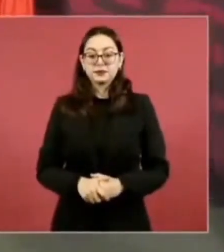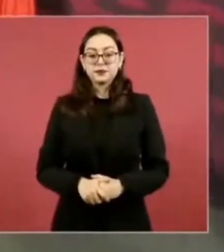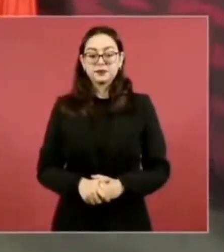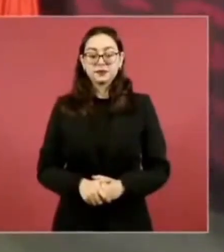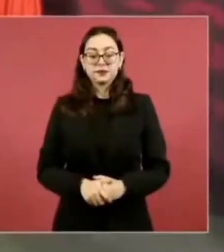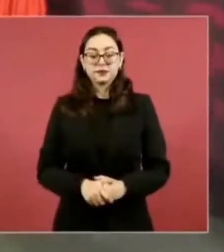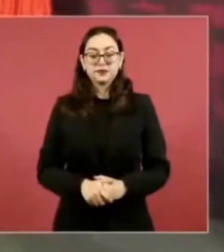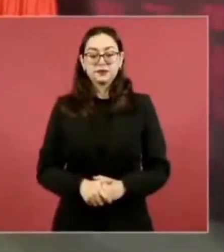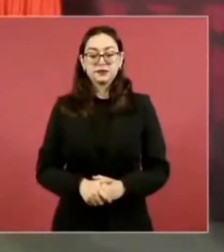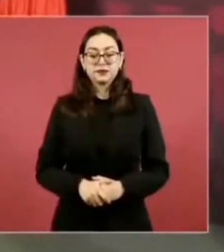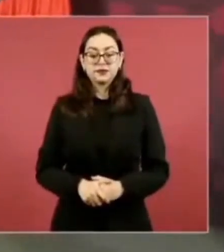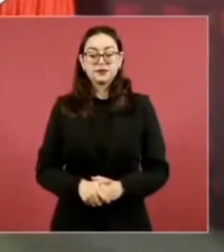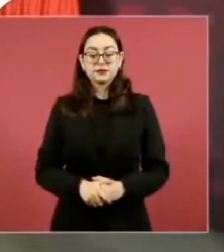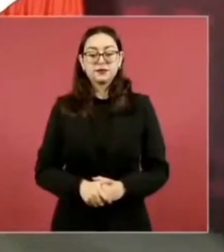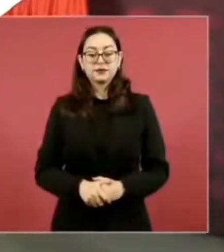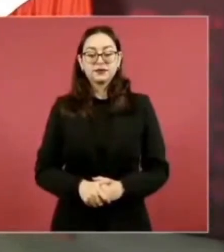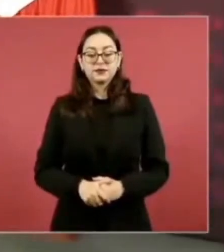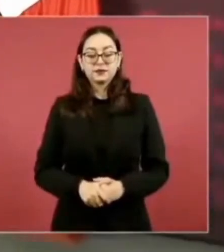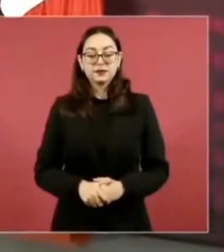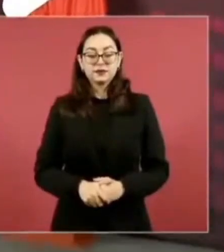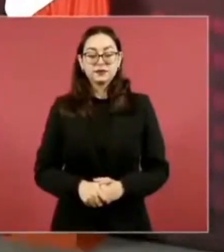Entonces,